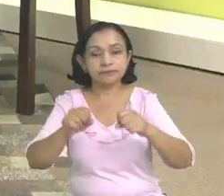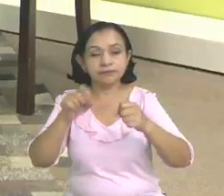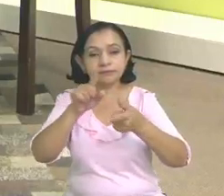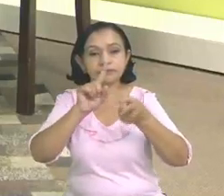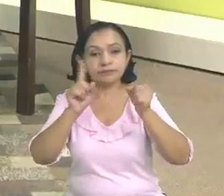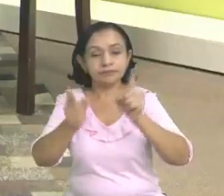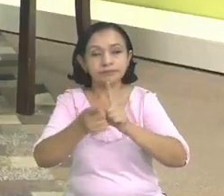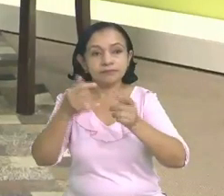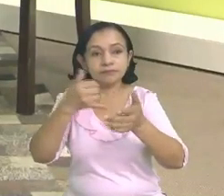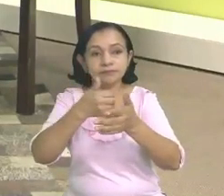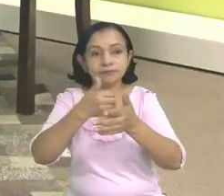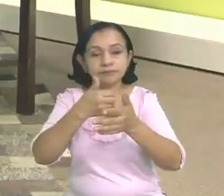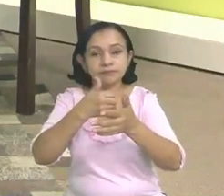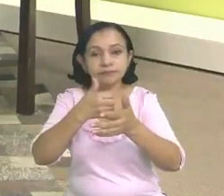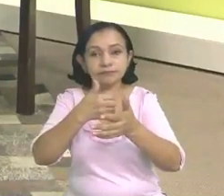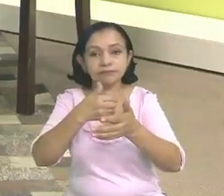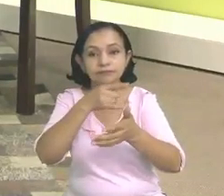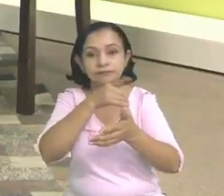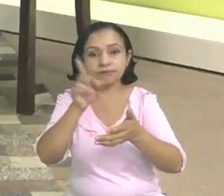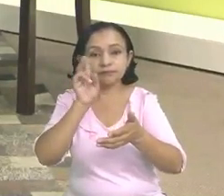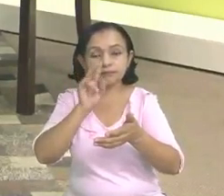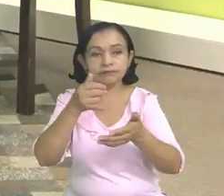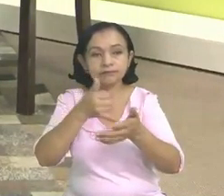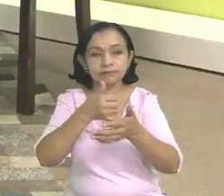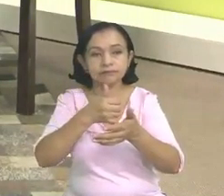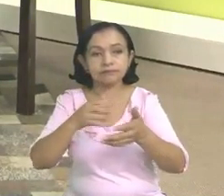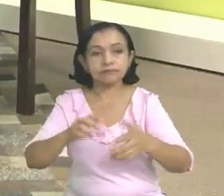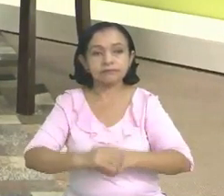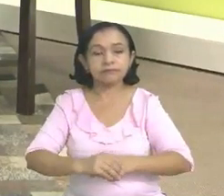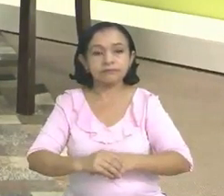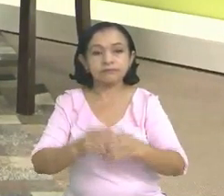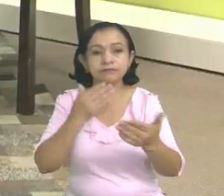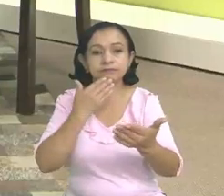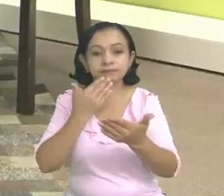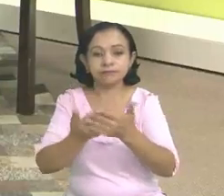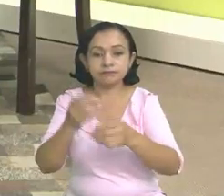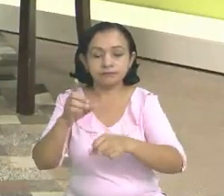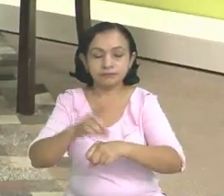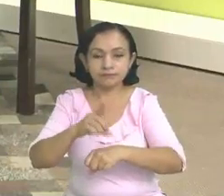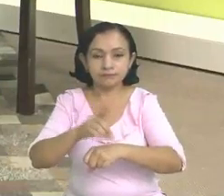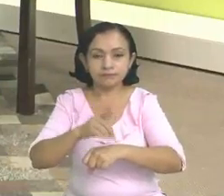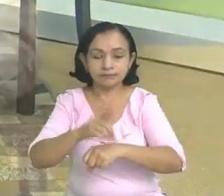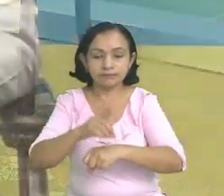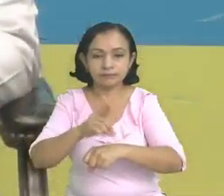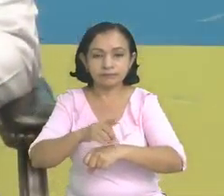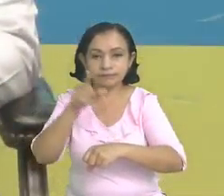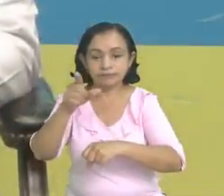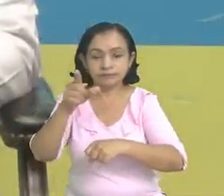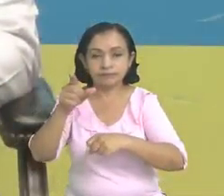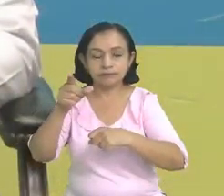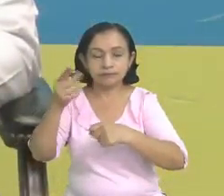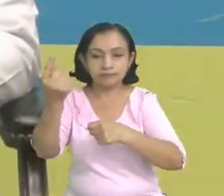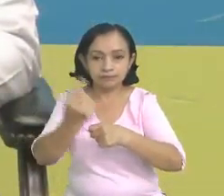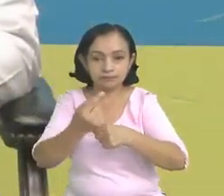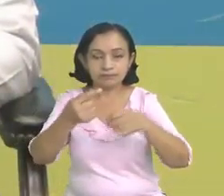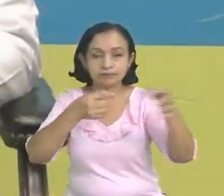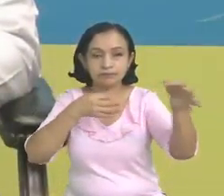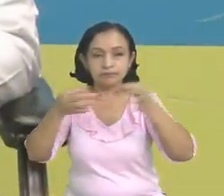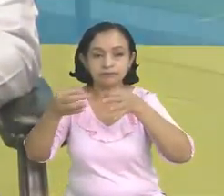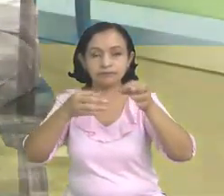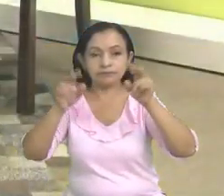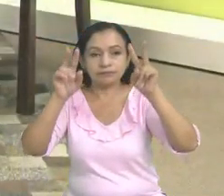superen sus debilidades pues, o lo que ellos identifican como debilidades. Le agradecemos, doctora Telmina Salazar, por su valioso tiempo y sus valiosos conocimientos